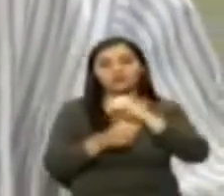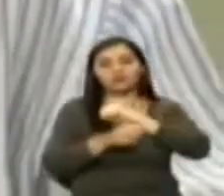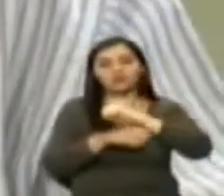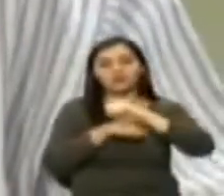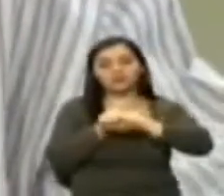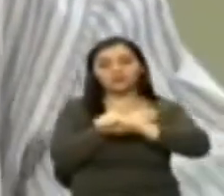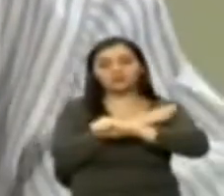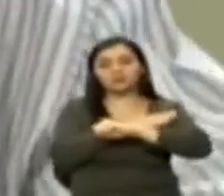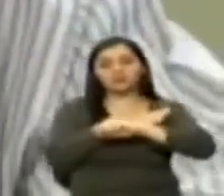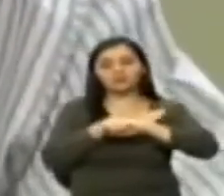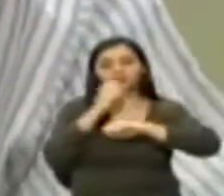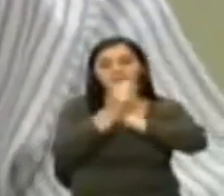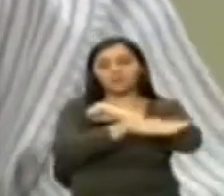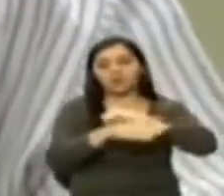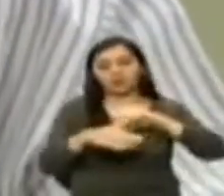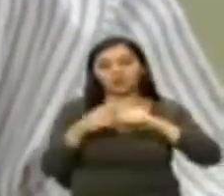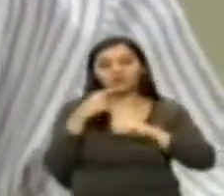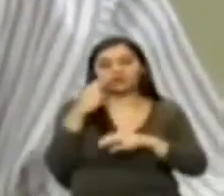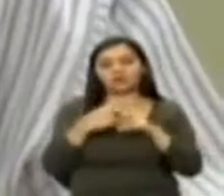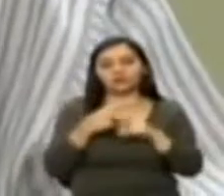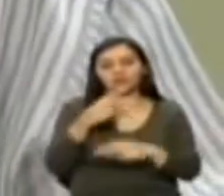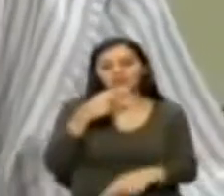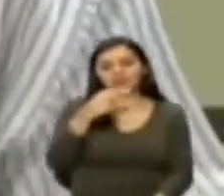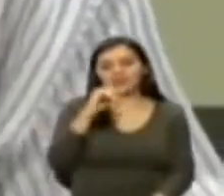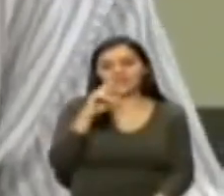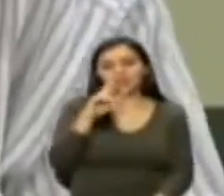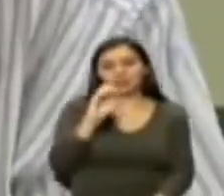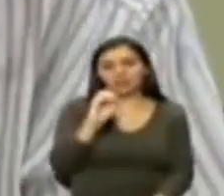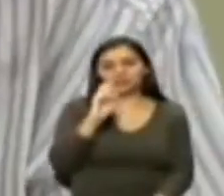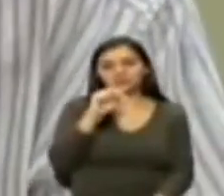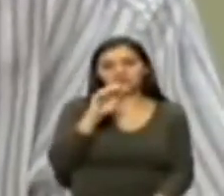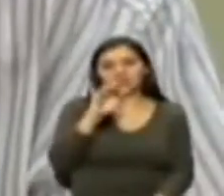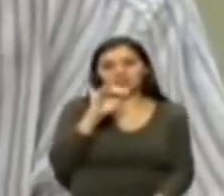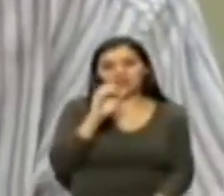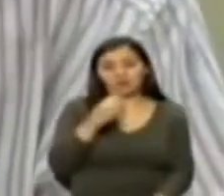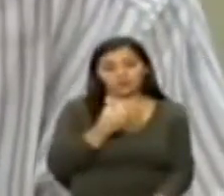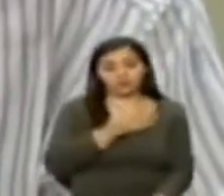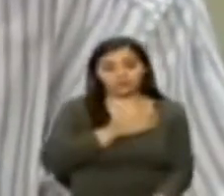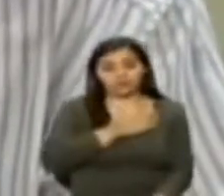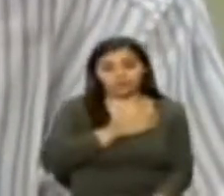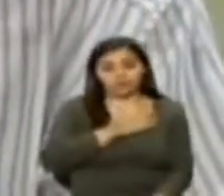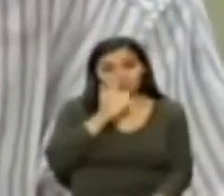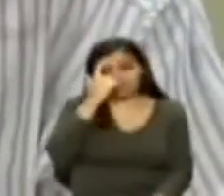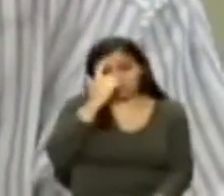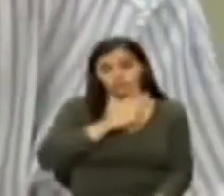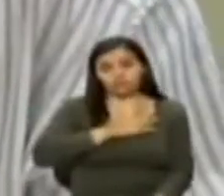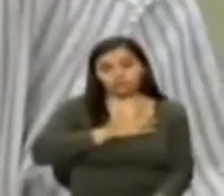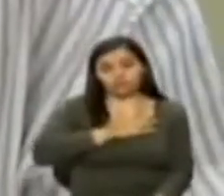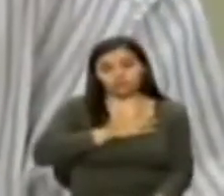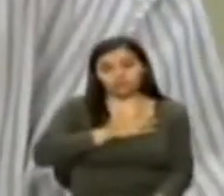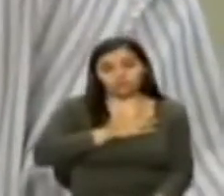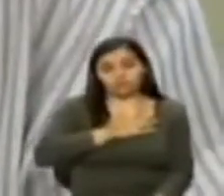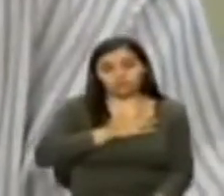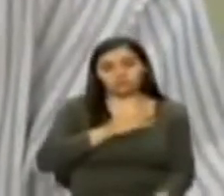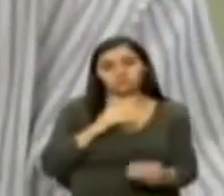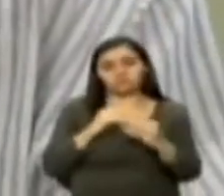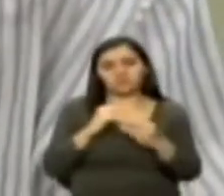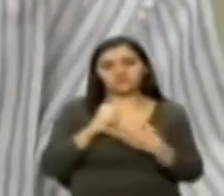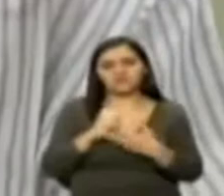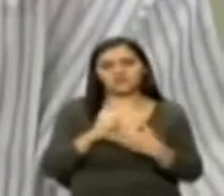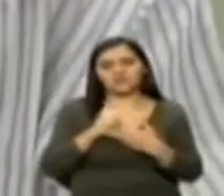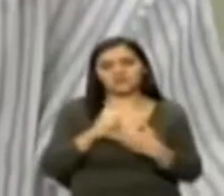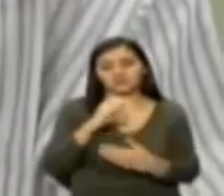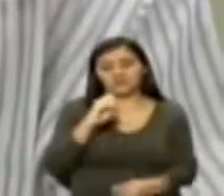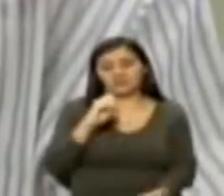proyecto Hidro Santiago. Yo considero, desde mi punto de vista, señor presidente, que Hidro Santiago es más ventajoso que